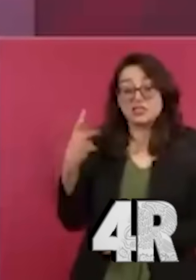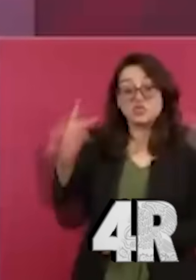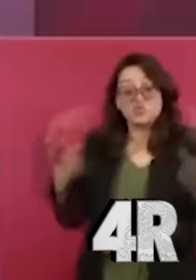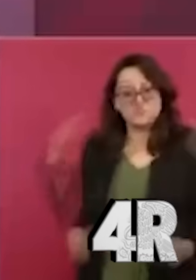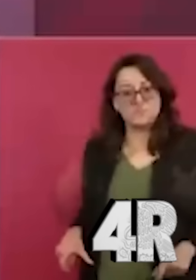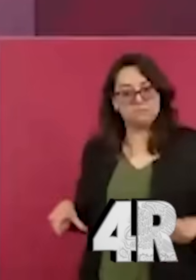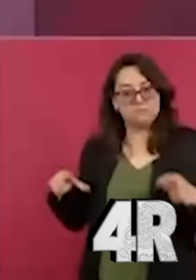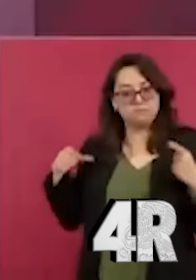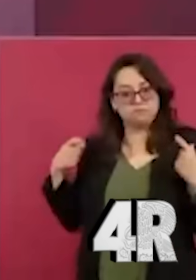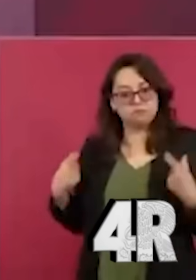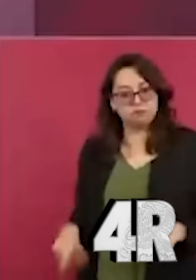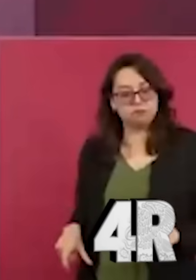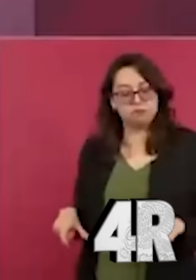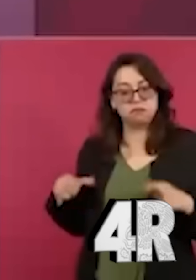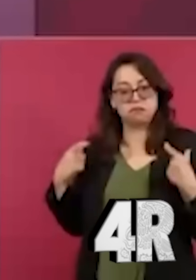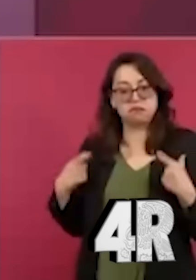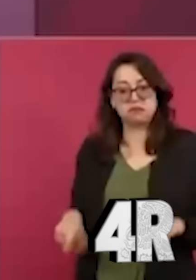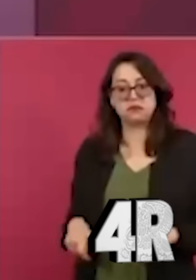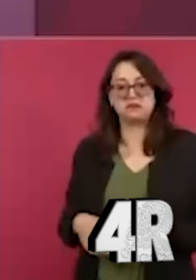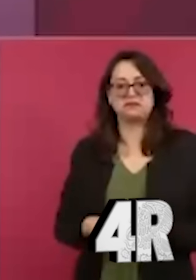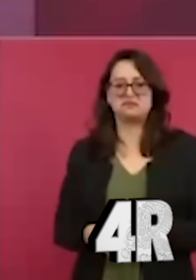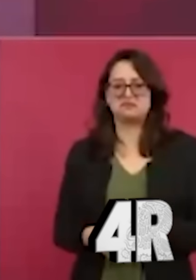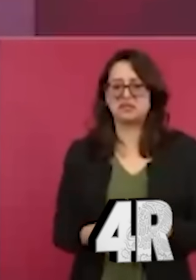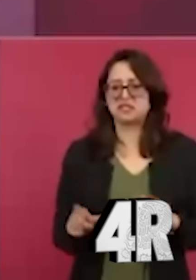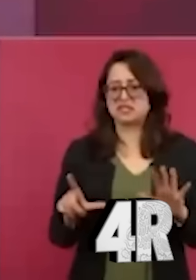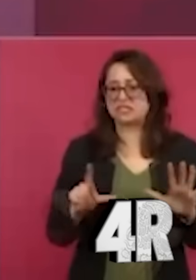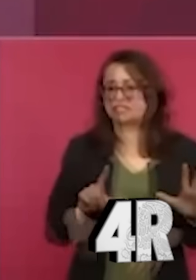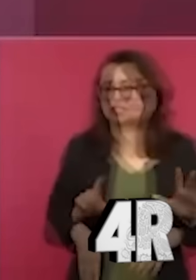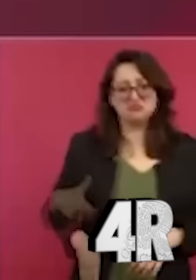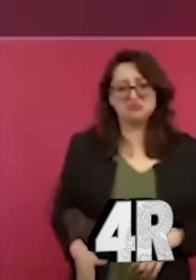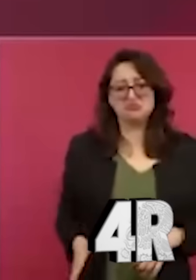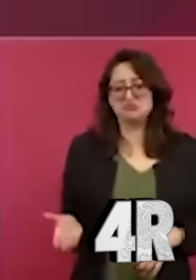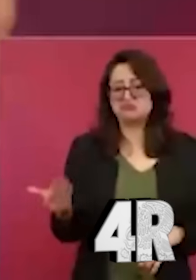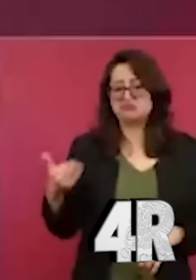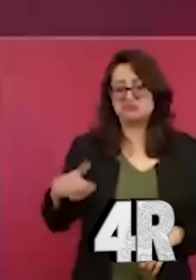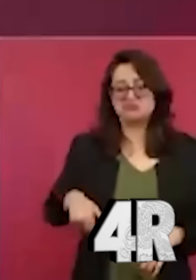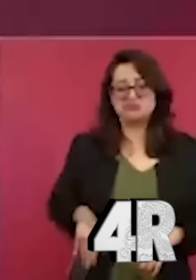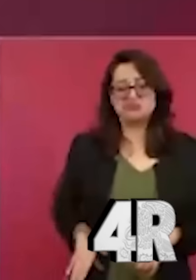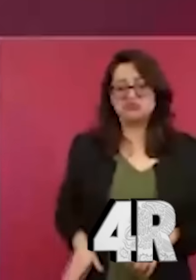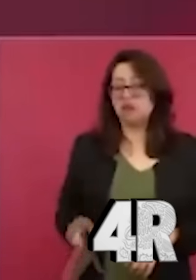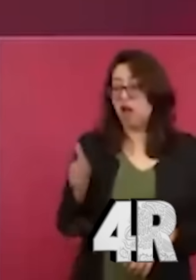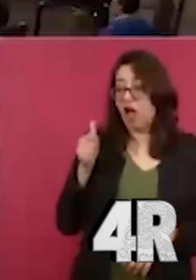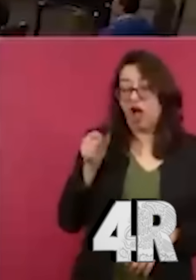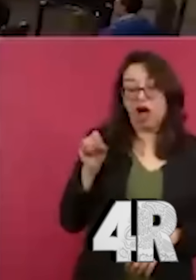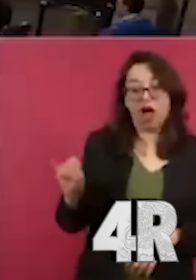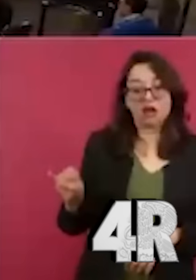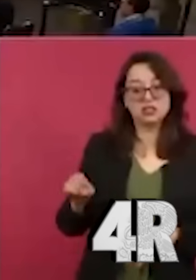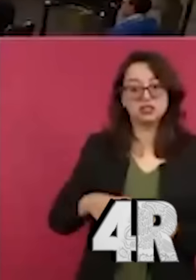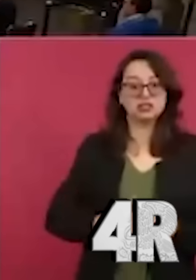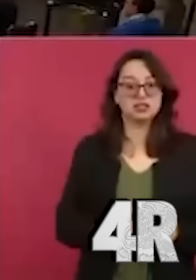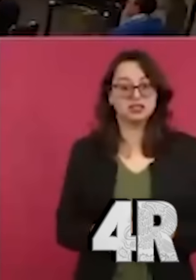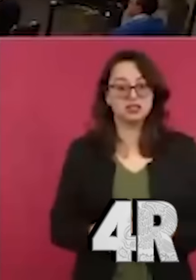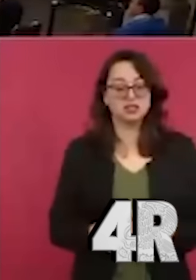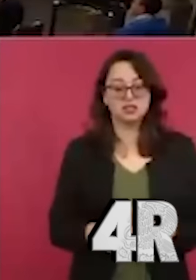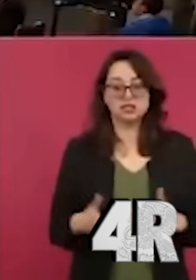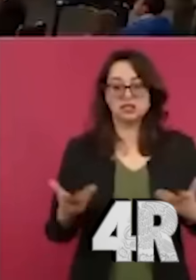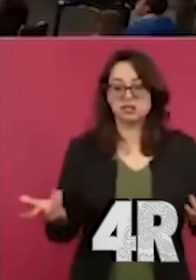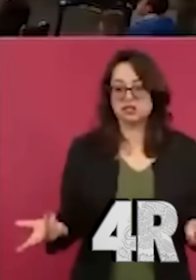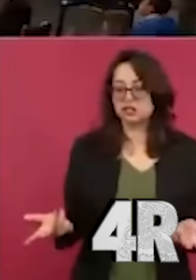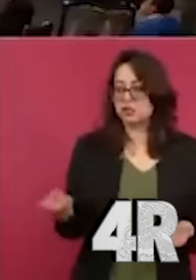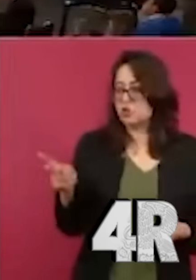ganan hasta 700 mil pesos mensuales. Solo ganan más que ellos los